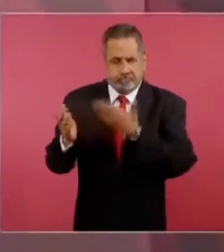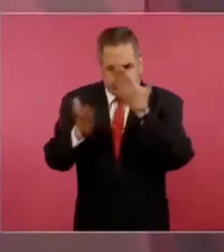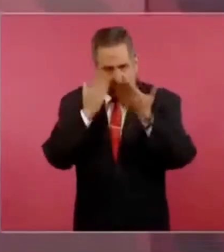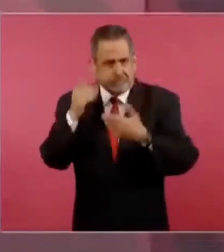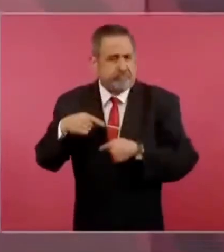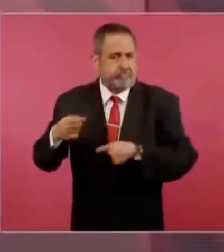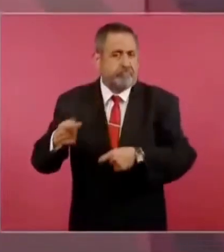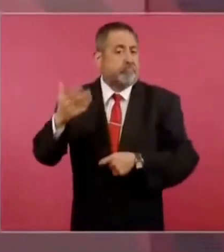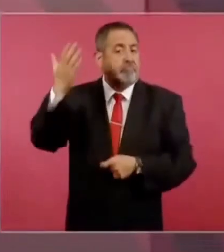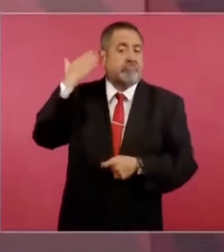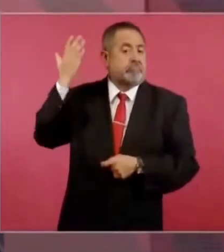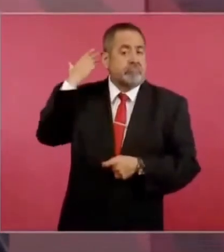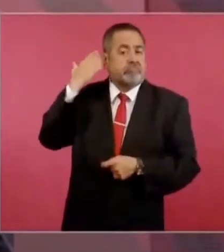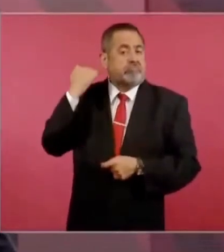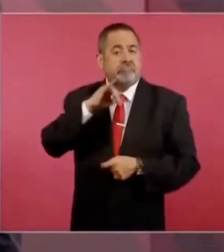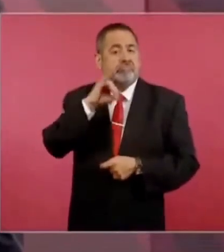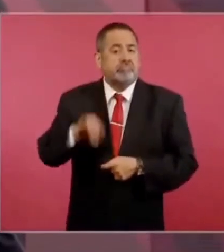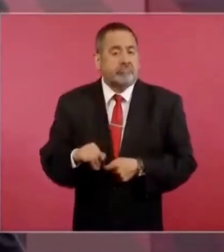se van a entregar